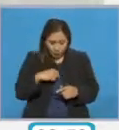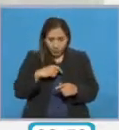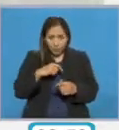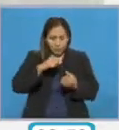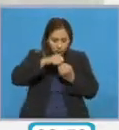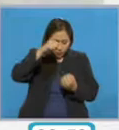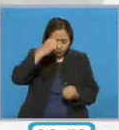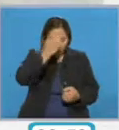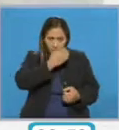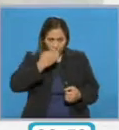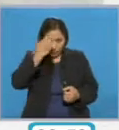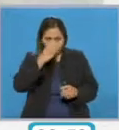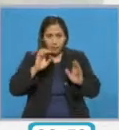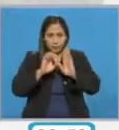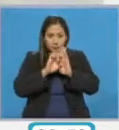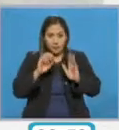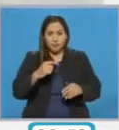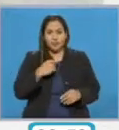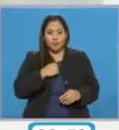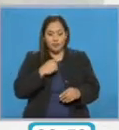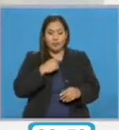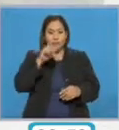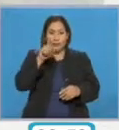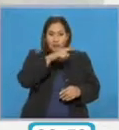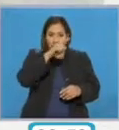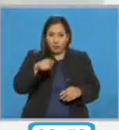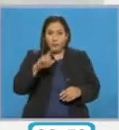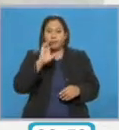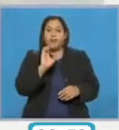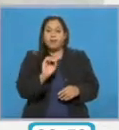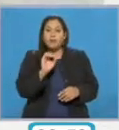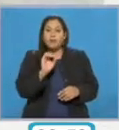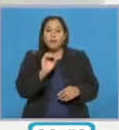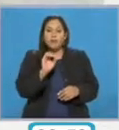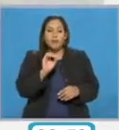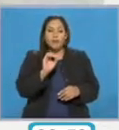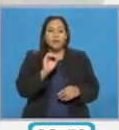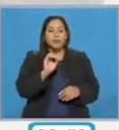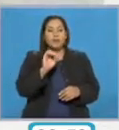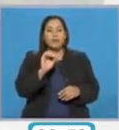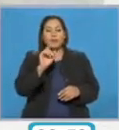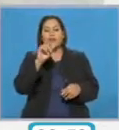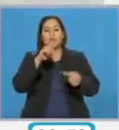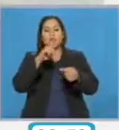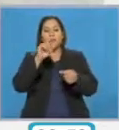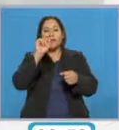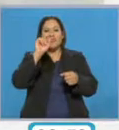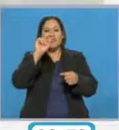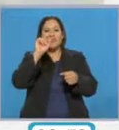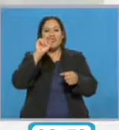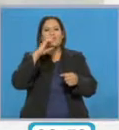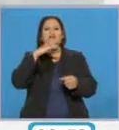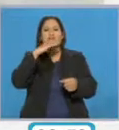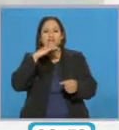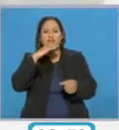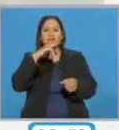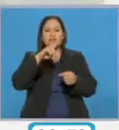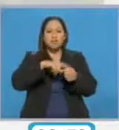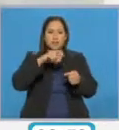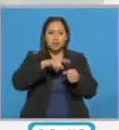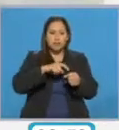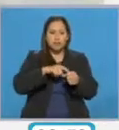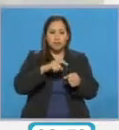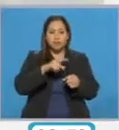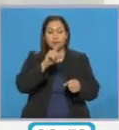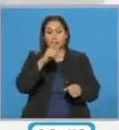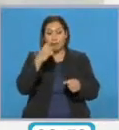mismas. Cuando nosotros tachamos o tenemos estos pequeños manchones de tinta hacia las letras,